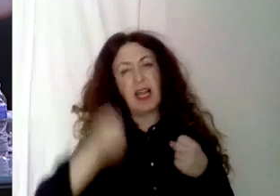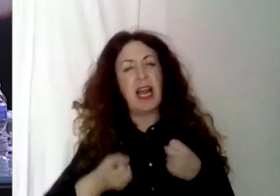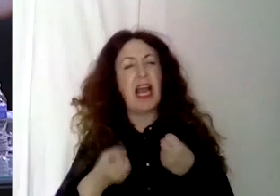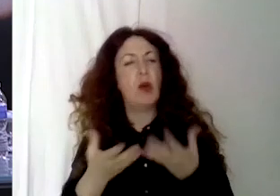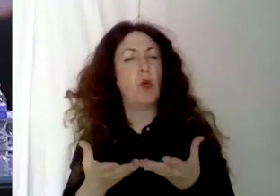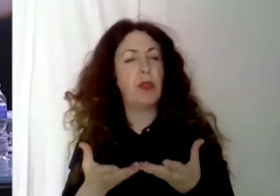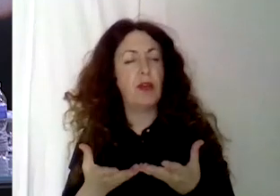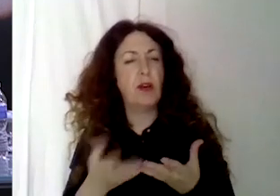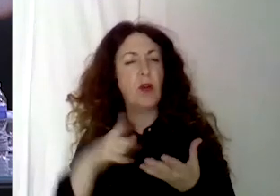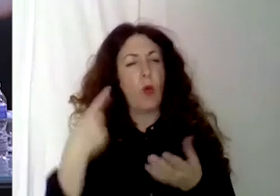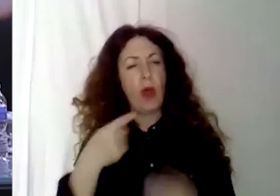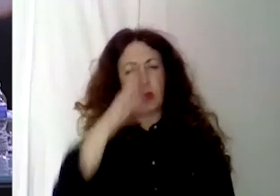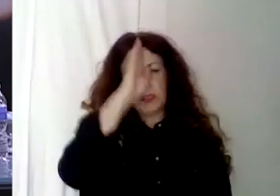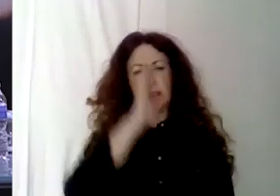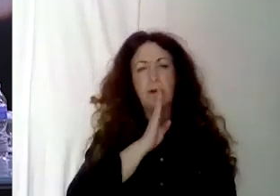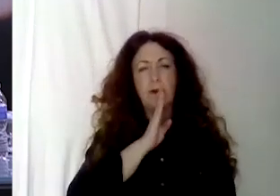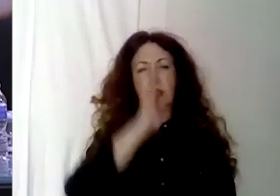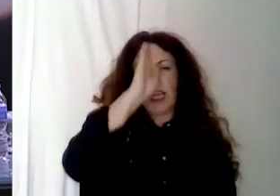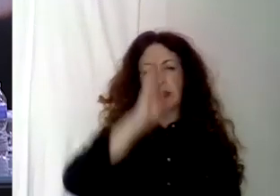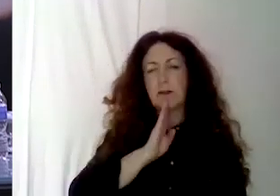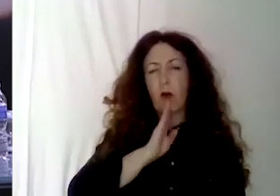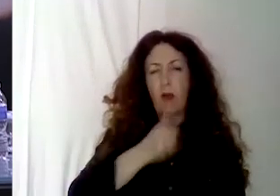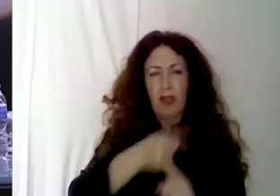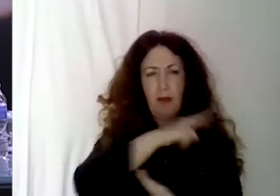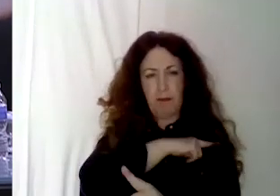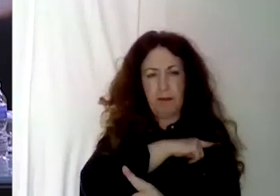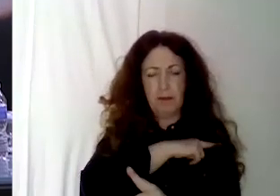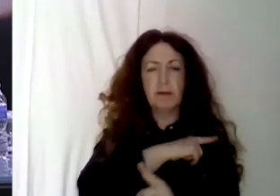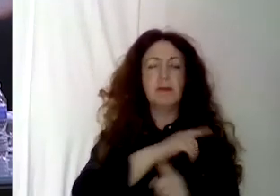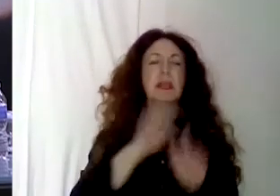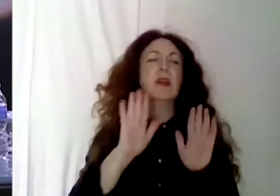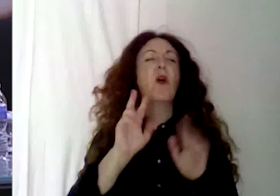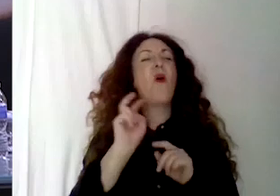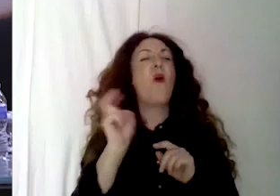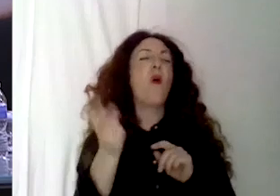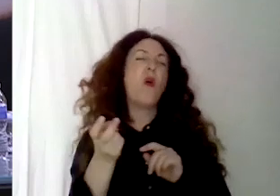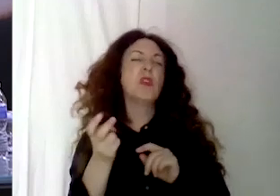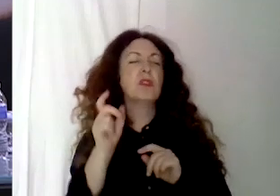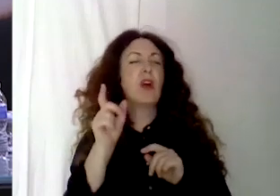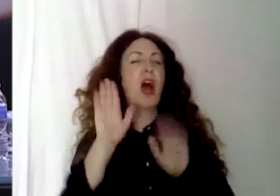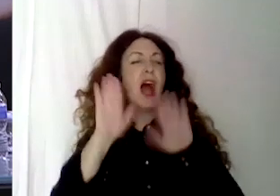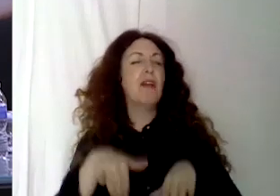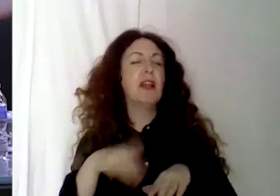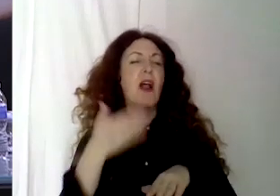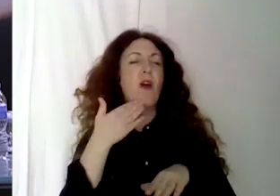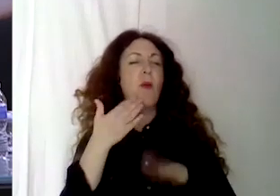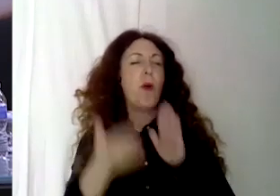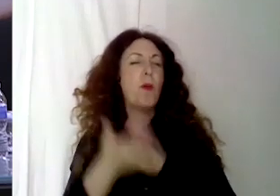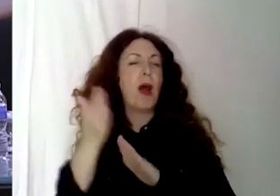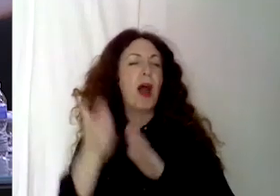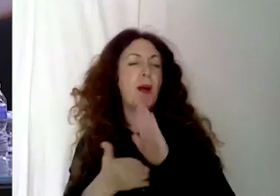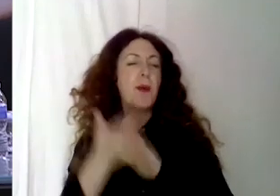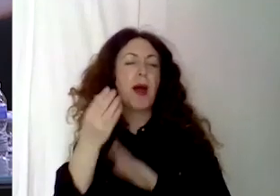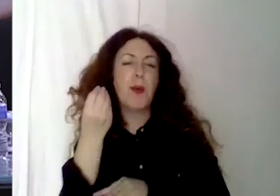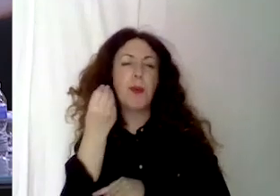esconde, y probablemente se esconde más de lo que se ha dicho, y otro que finalmente se enfría lentamente para